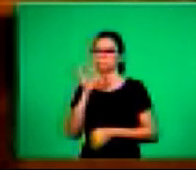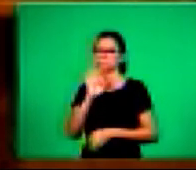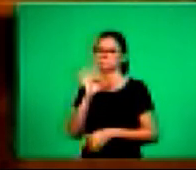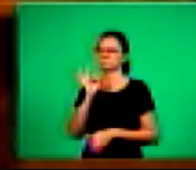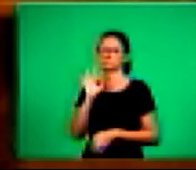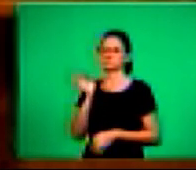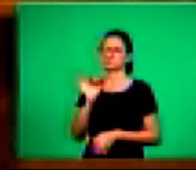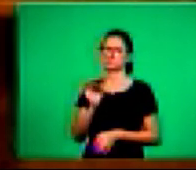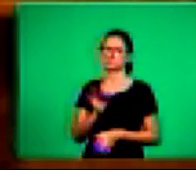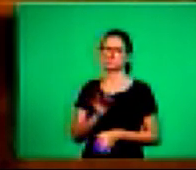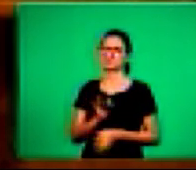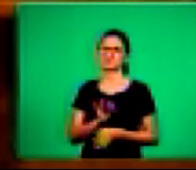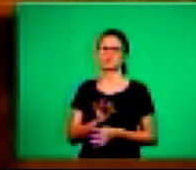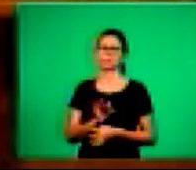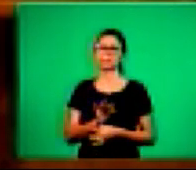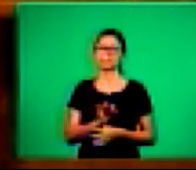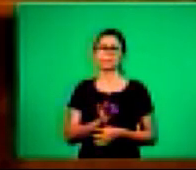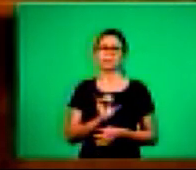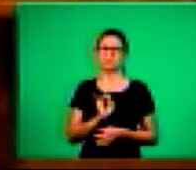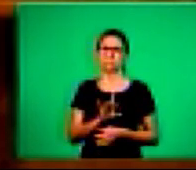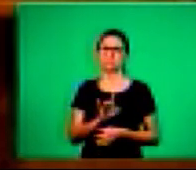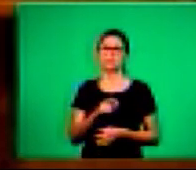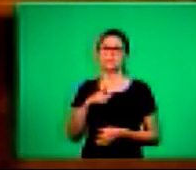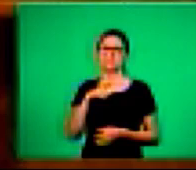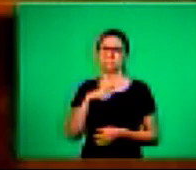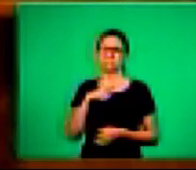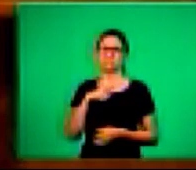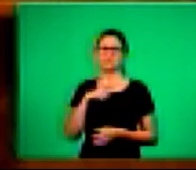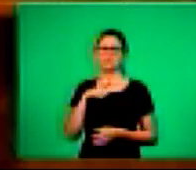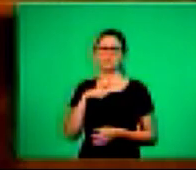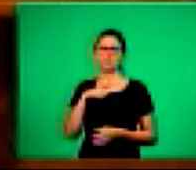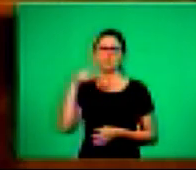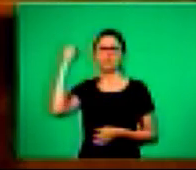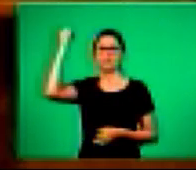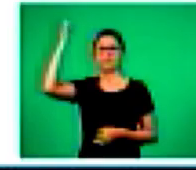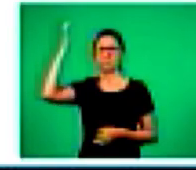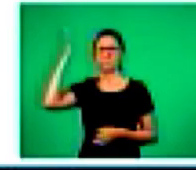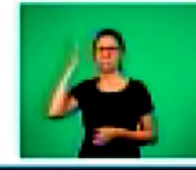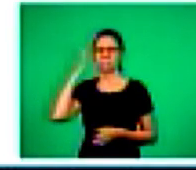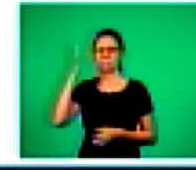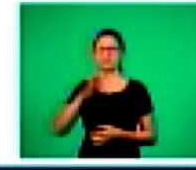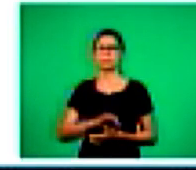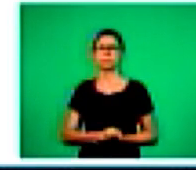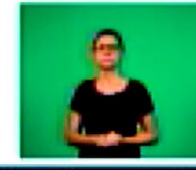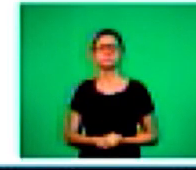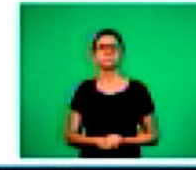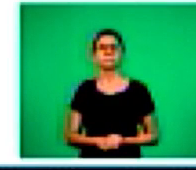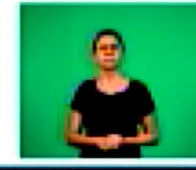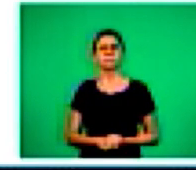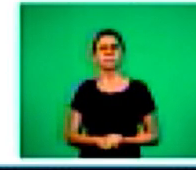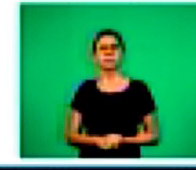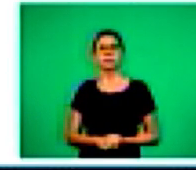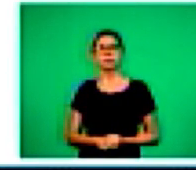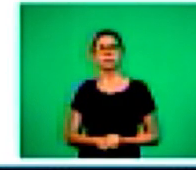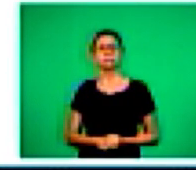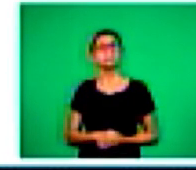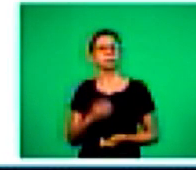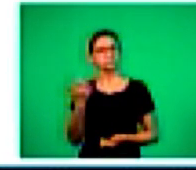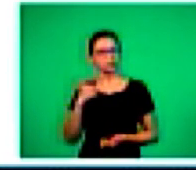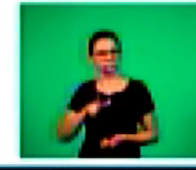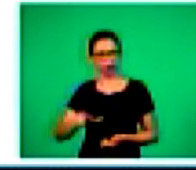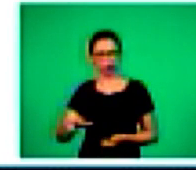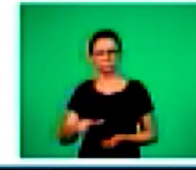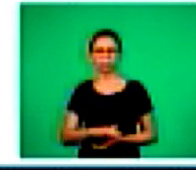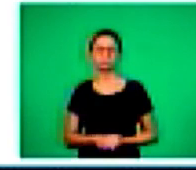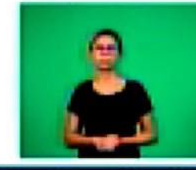conoce la luz la revelación es un aspecto para complementar la identificación de la iglesia infiel y hay todavía